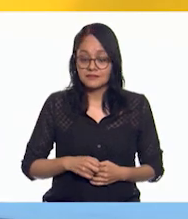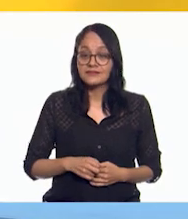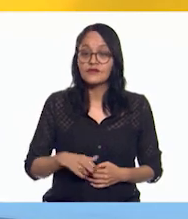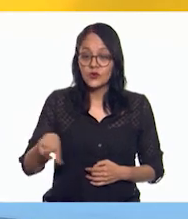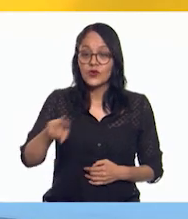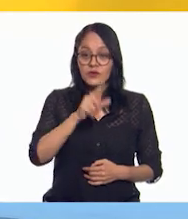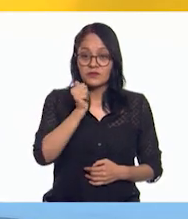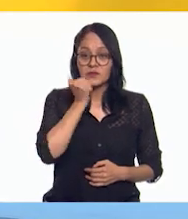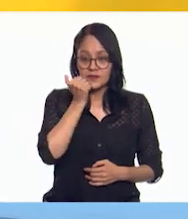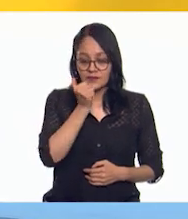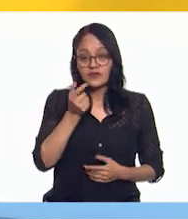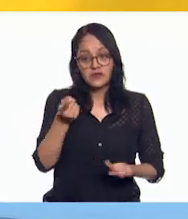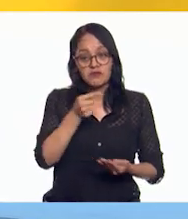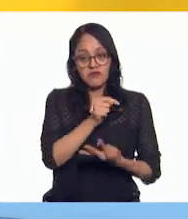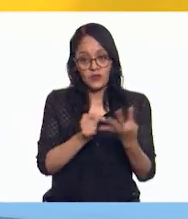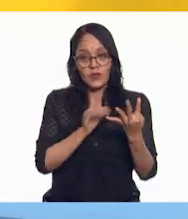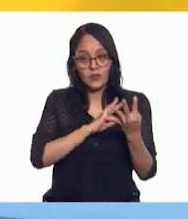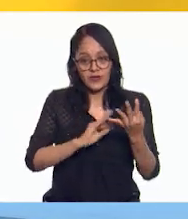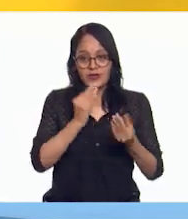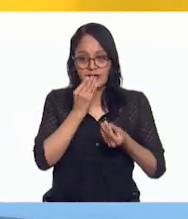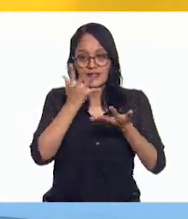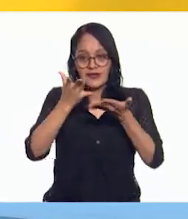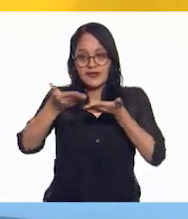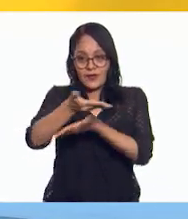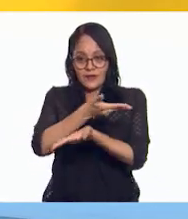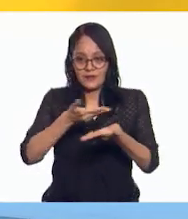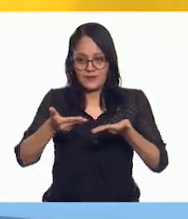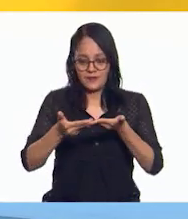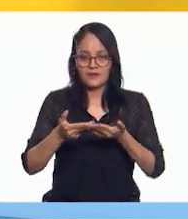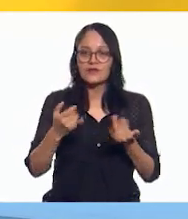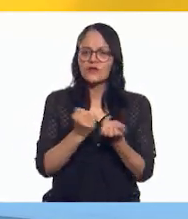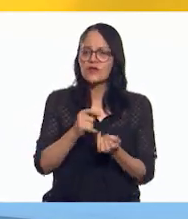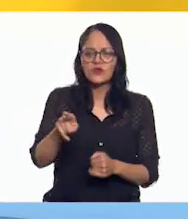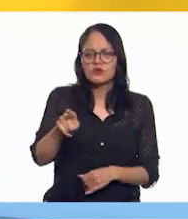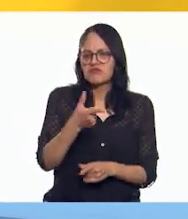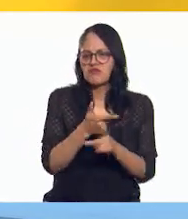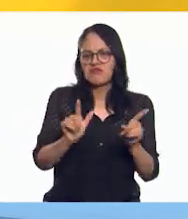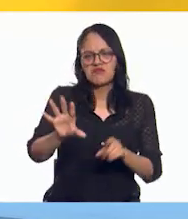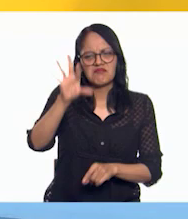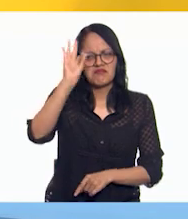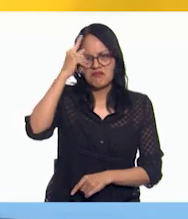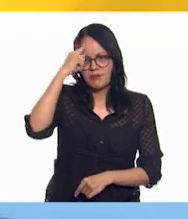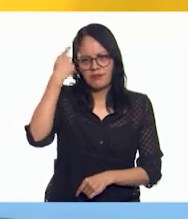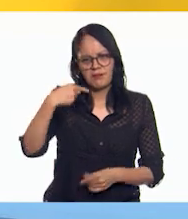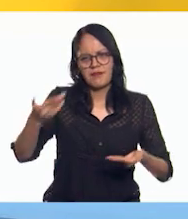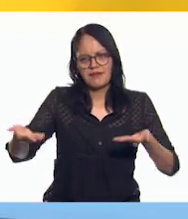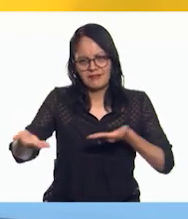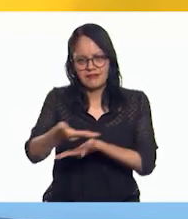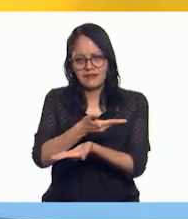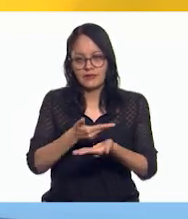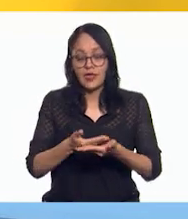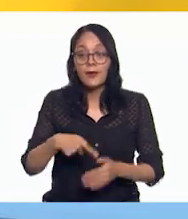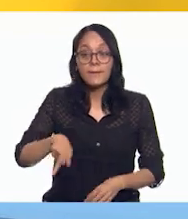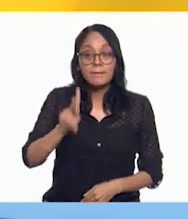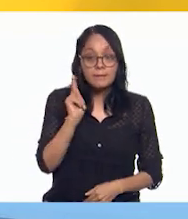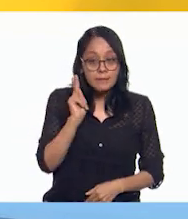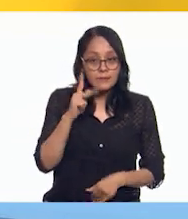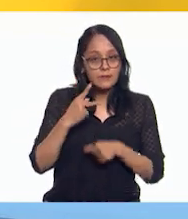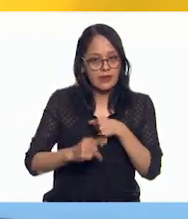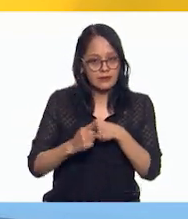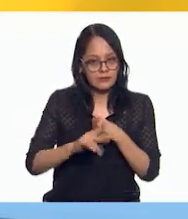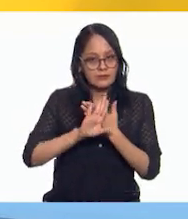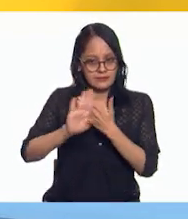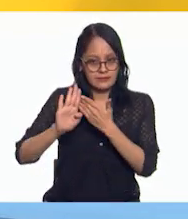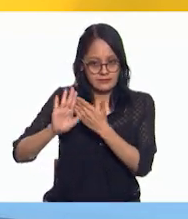opciones para compartir sus poemas hay diversas. Ustedes determinen la que más les atraiga, pero sin ponerse bajo ninguna clase de